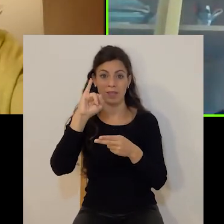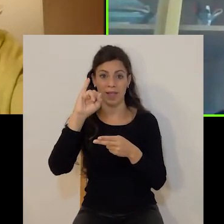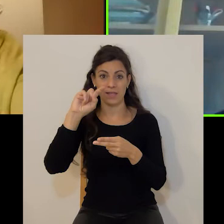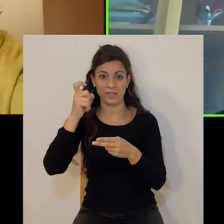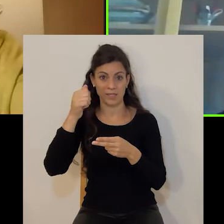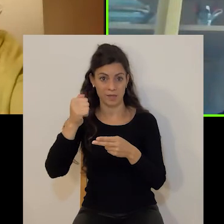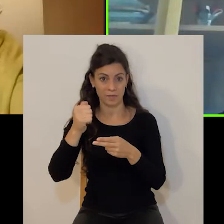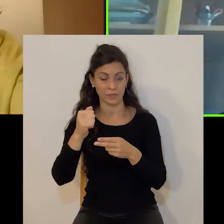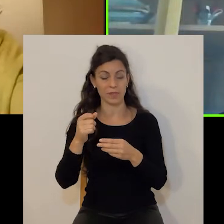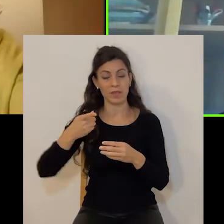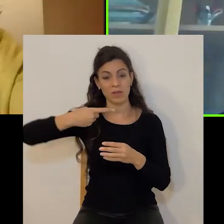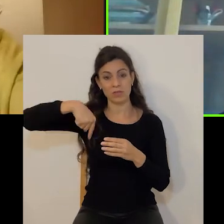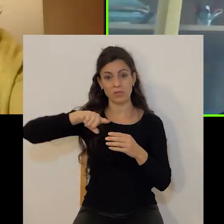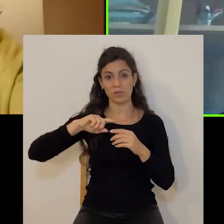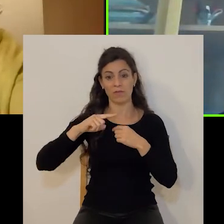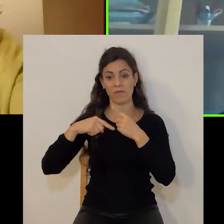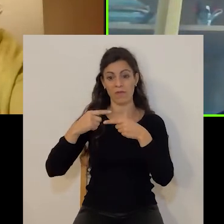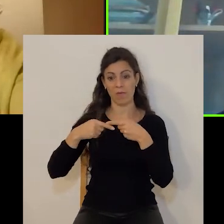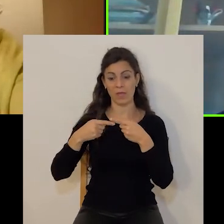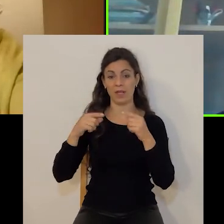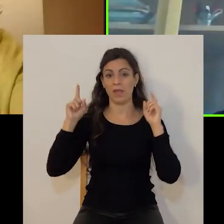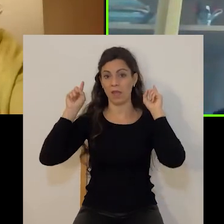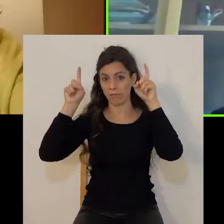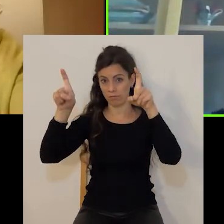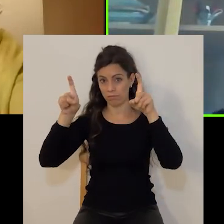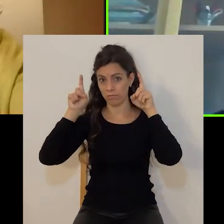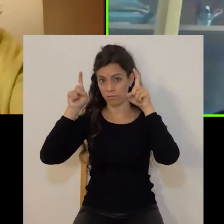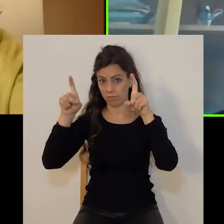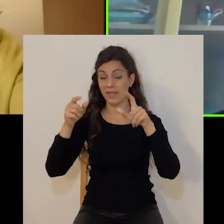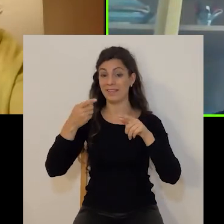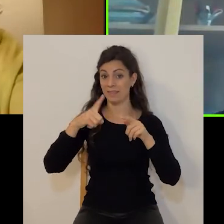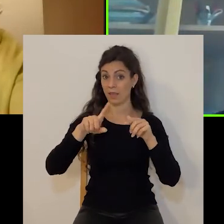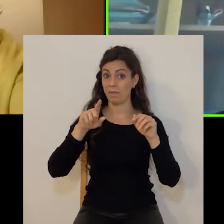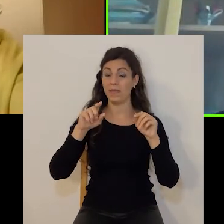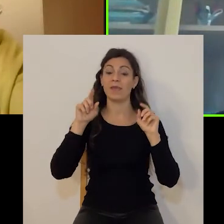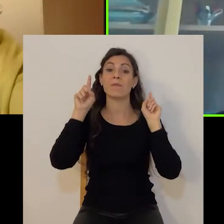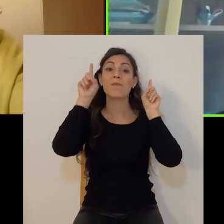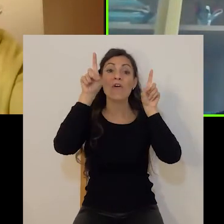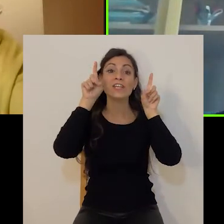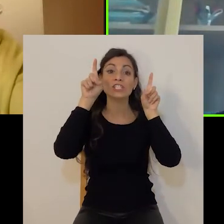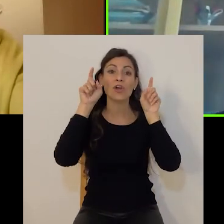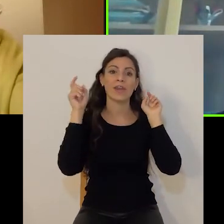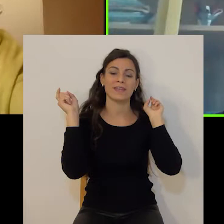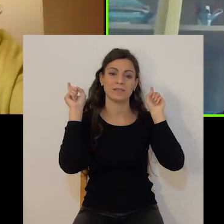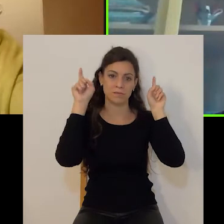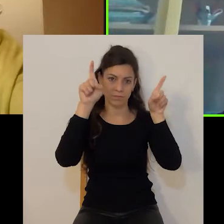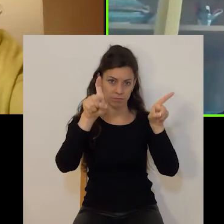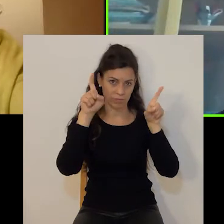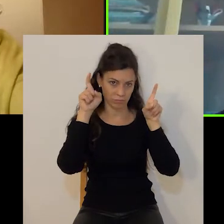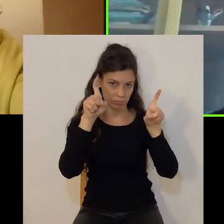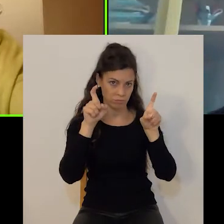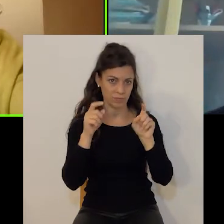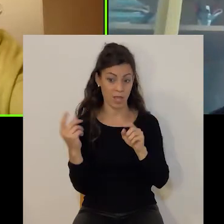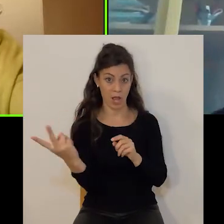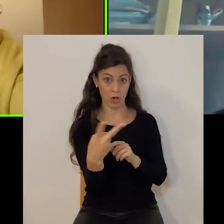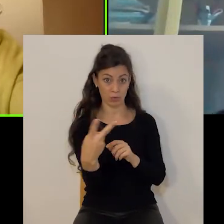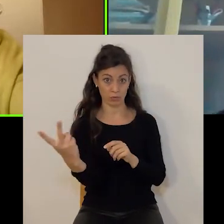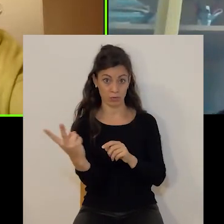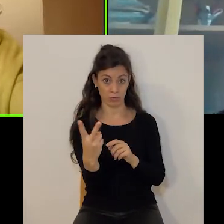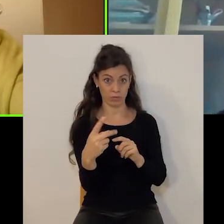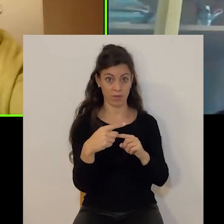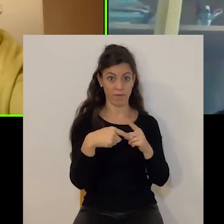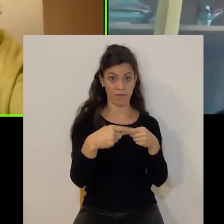nosotros formamos a familias y a docentes, a los dos, con